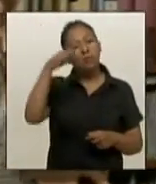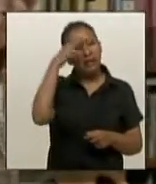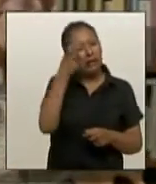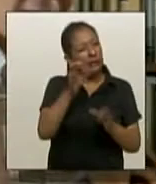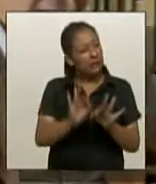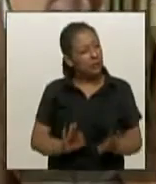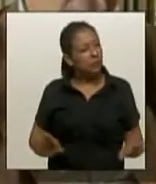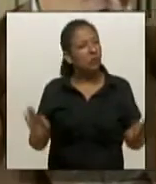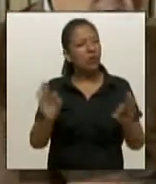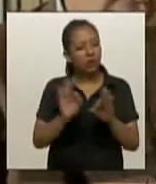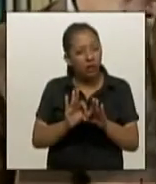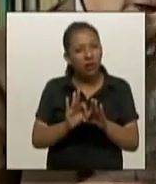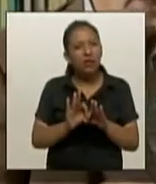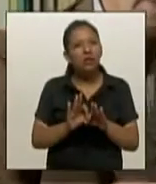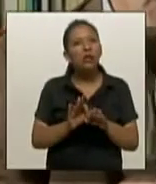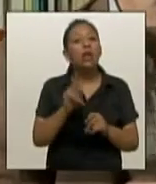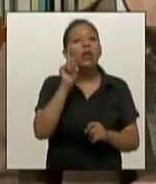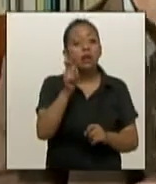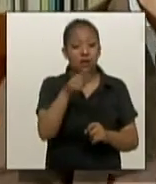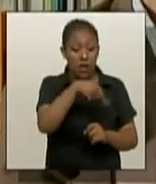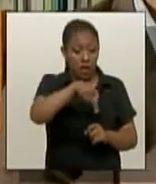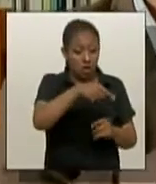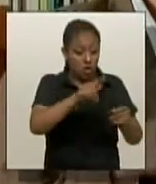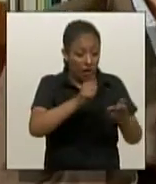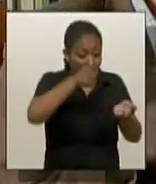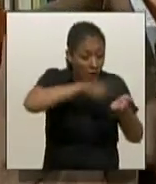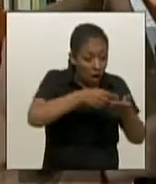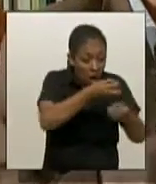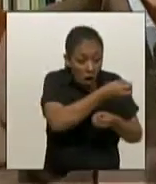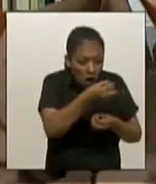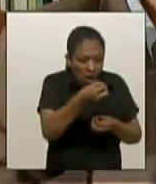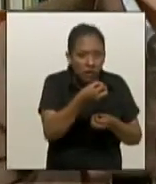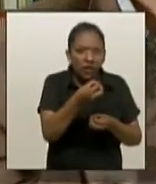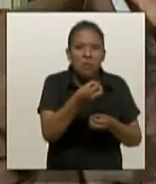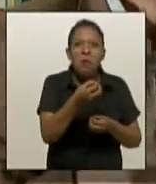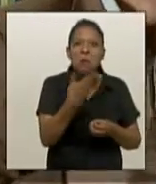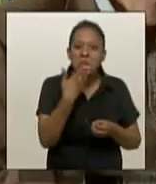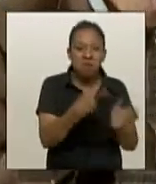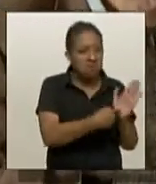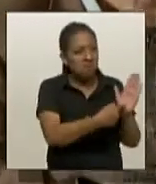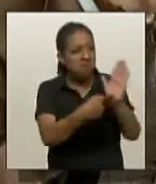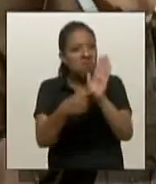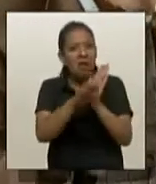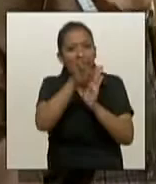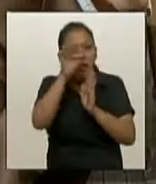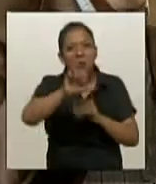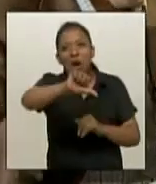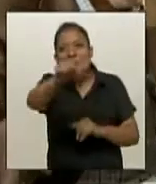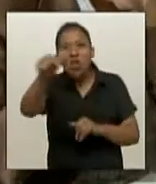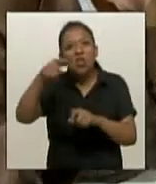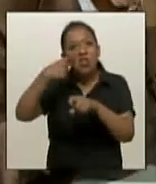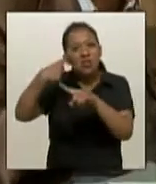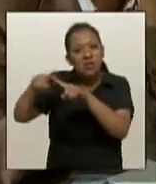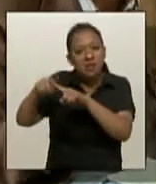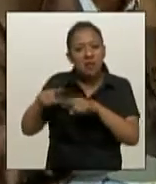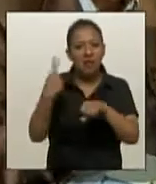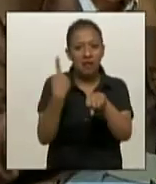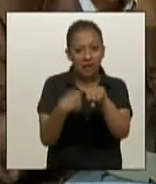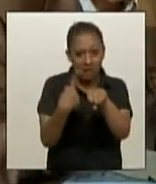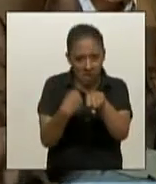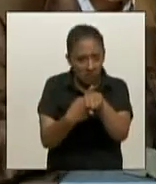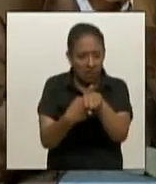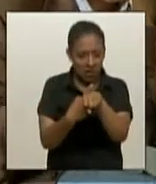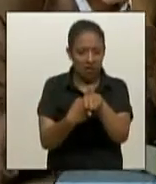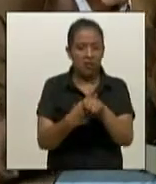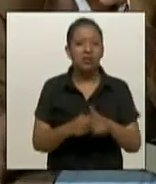dice Alejandro, que tiene que ver con que esta organización es un buen ejemplo para otro tipo de padecimientos, para otro tipo